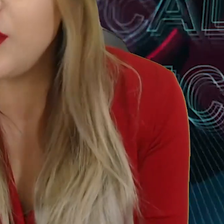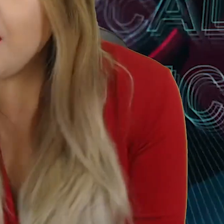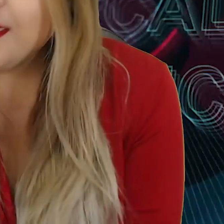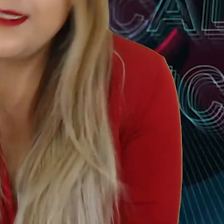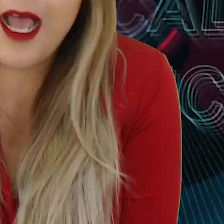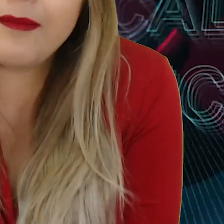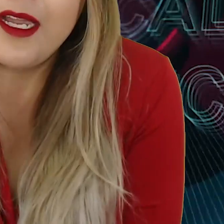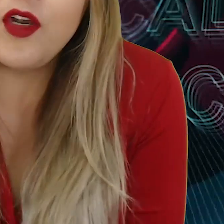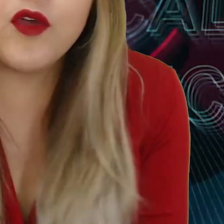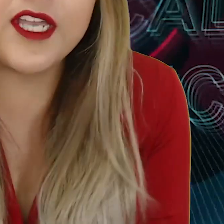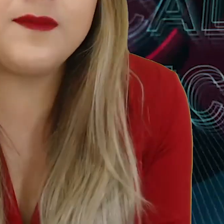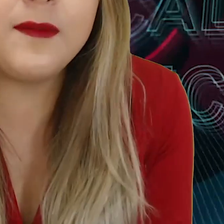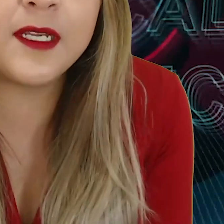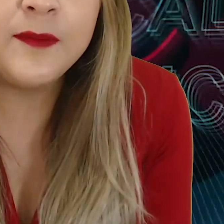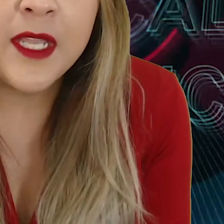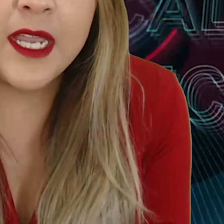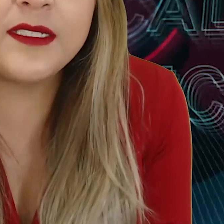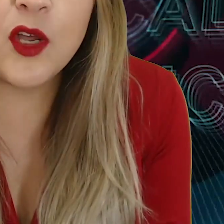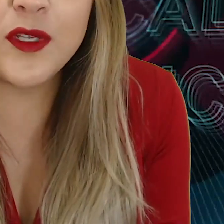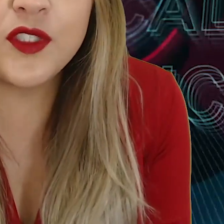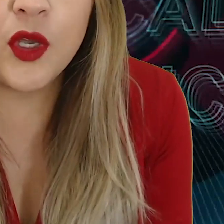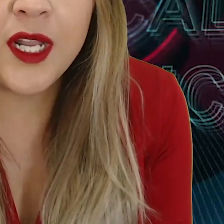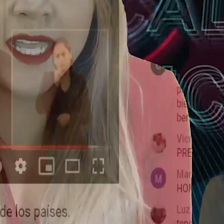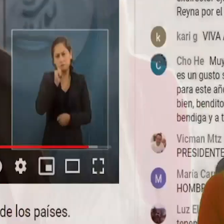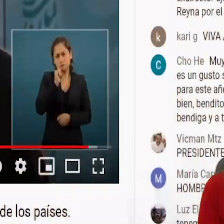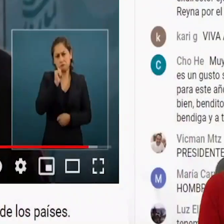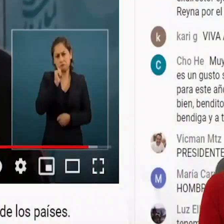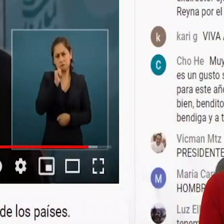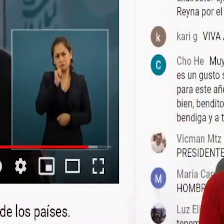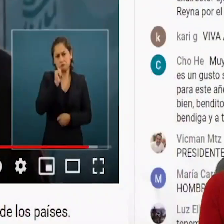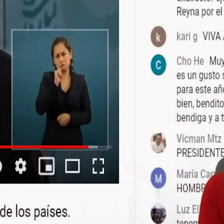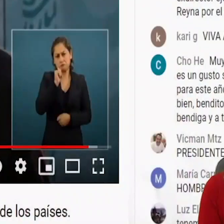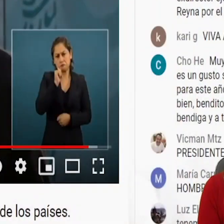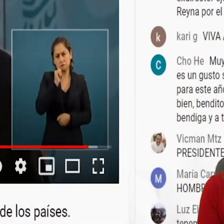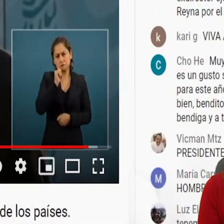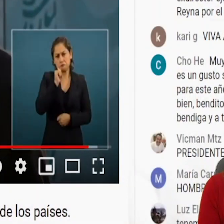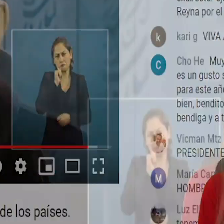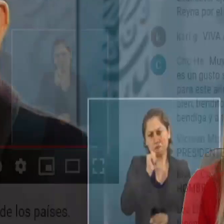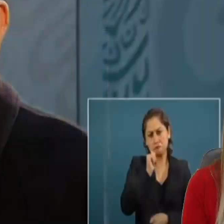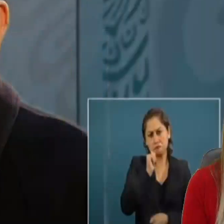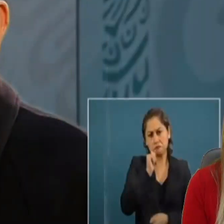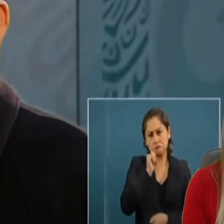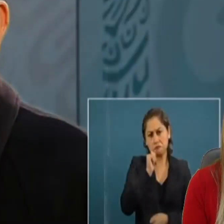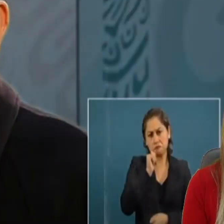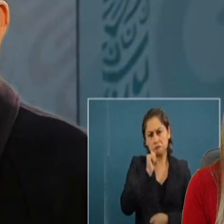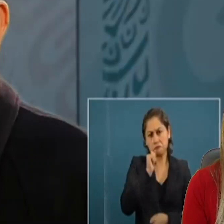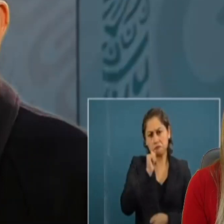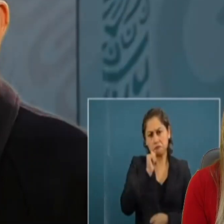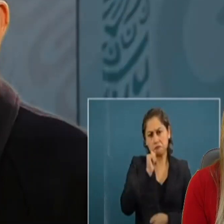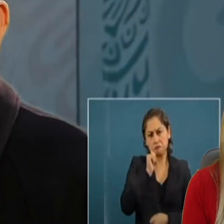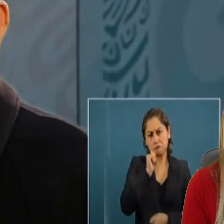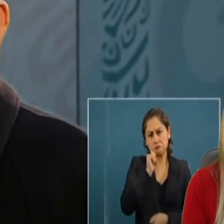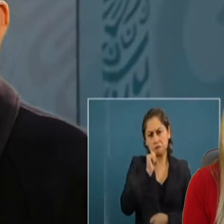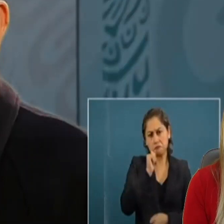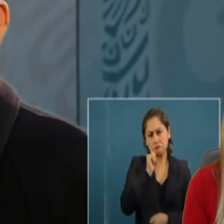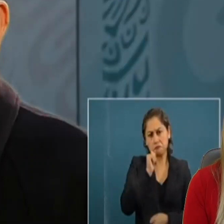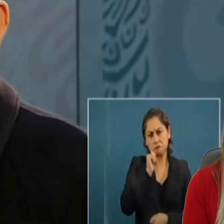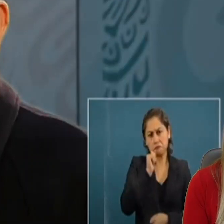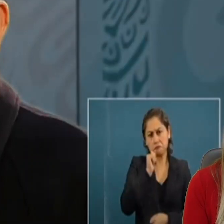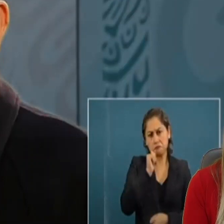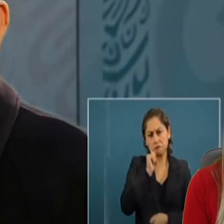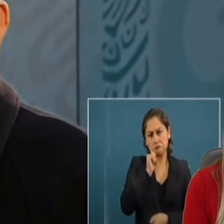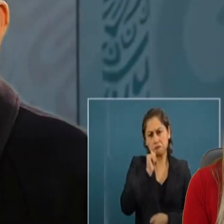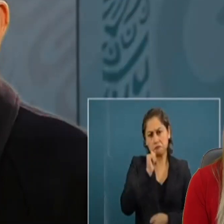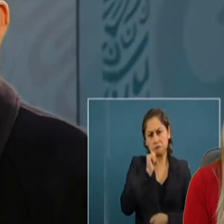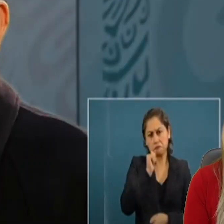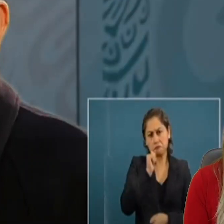López Obrador ya sabe lo que es vivir esta cuestión de que le roben las elecciones, porque al parecer